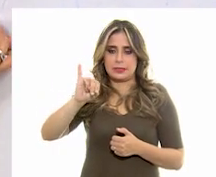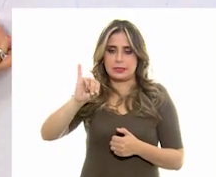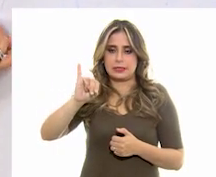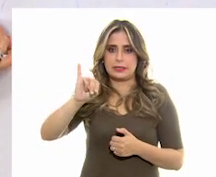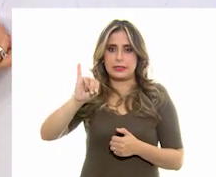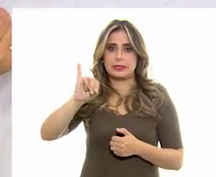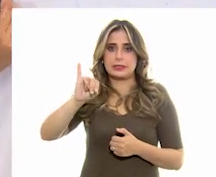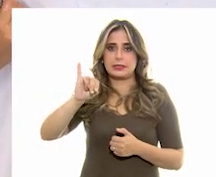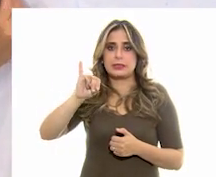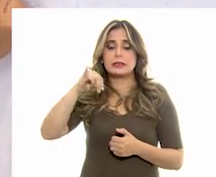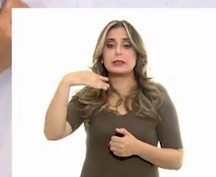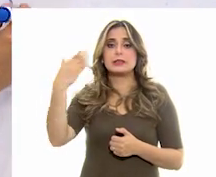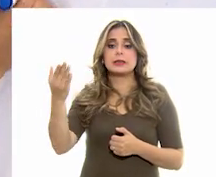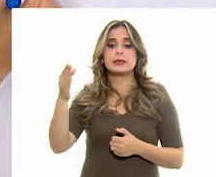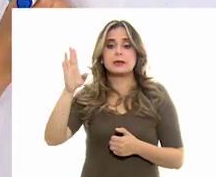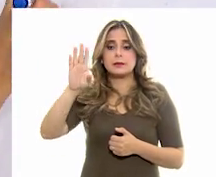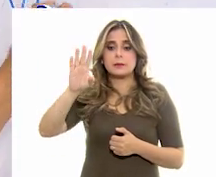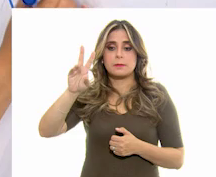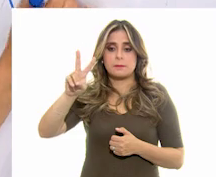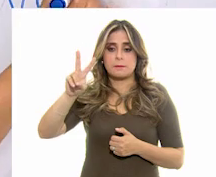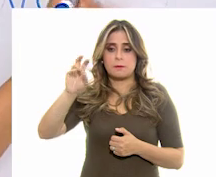Herbí. Bo.